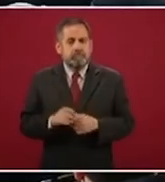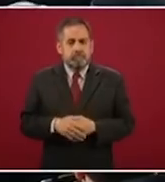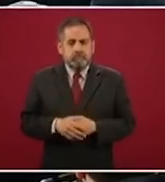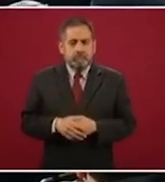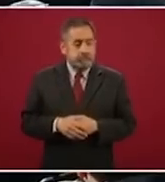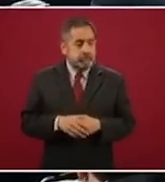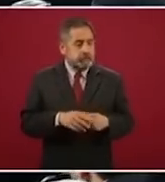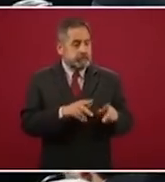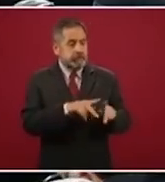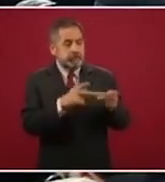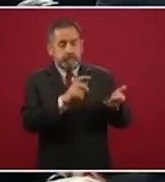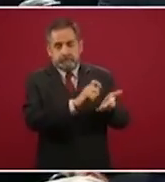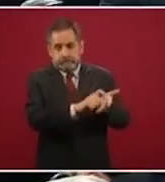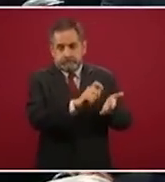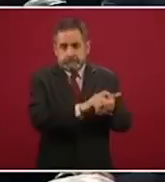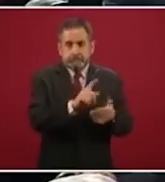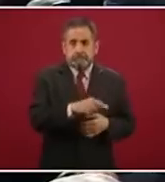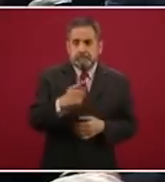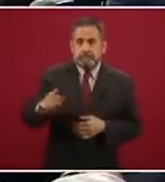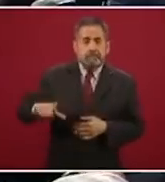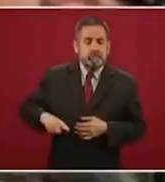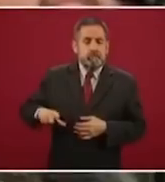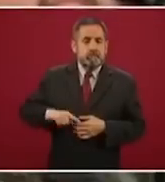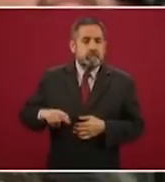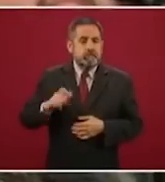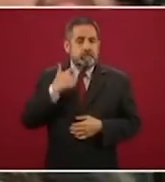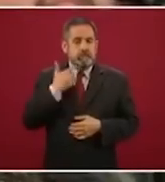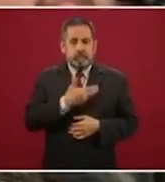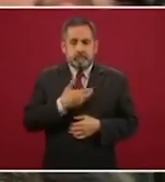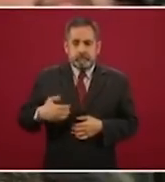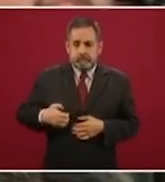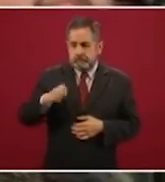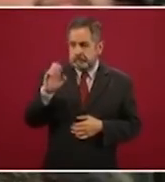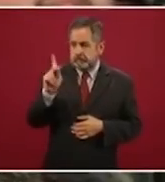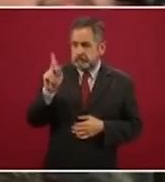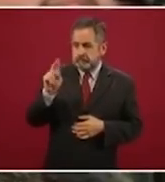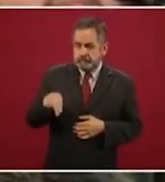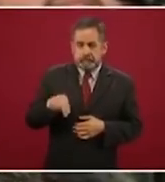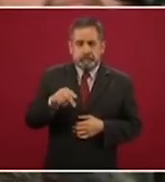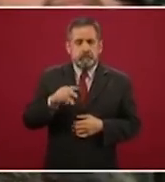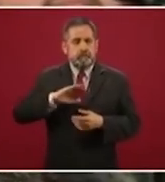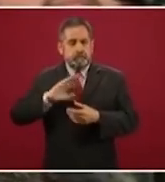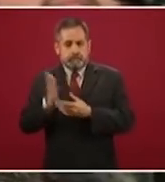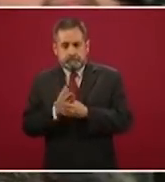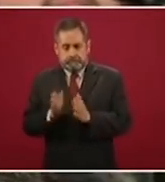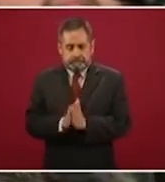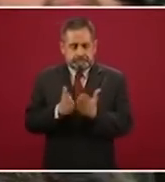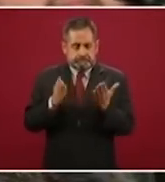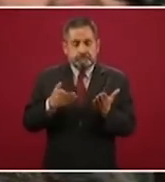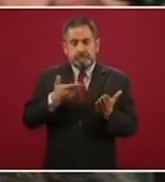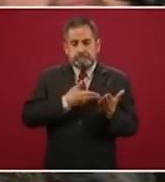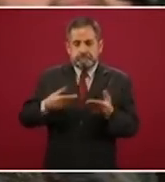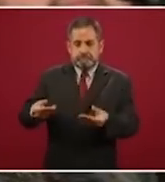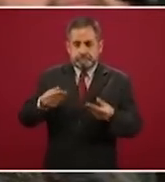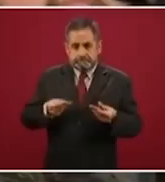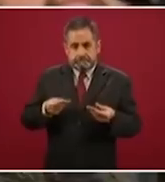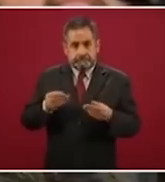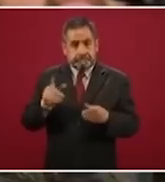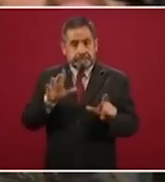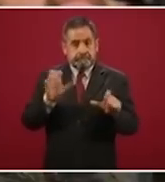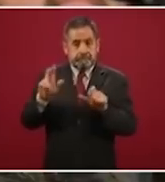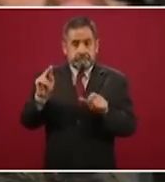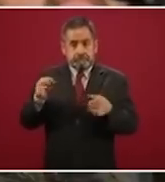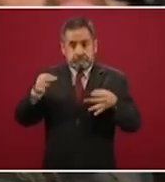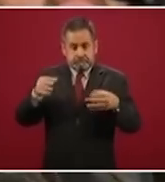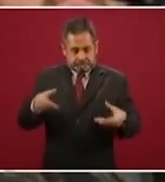los periodistas y el gobierno de Enrique Peña Nieto, con base en un expediente que nos entregó la presidencia de 780